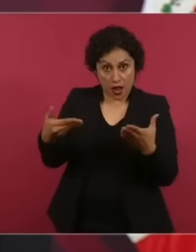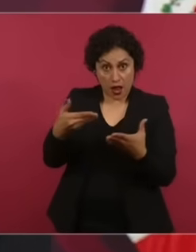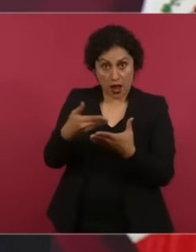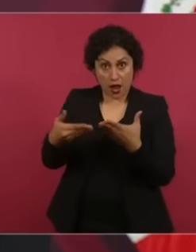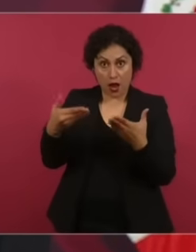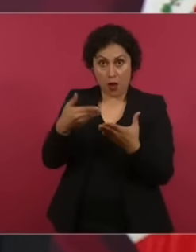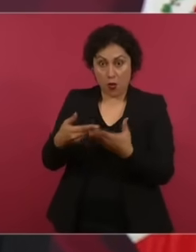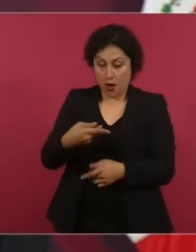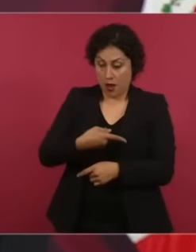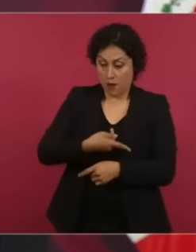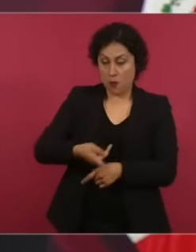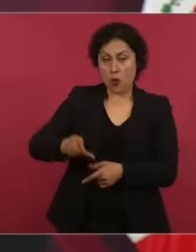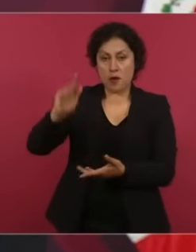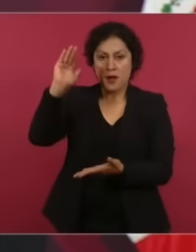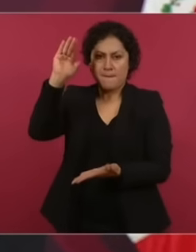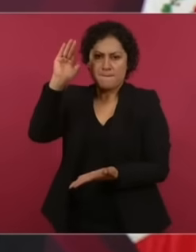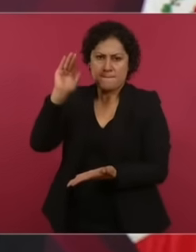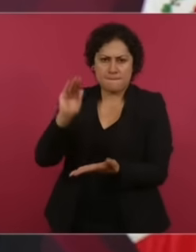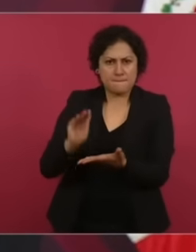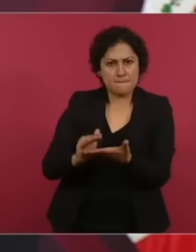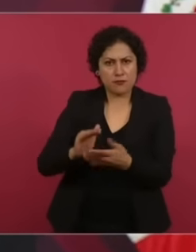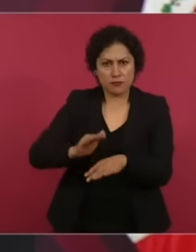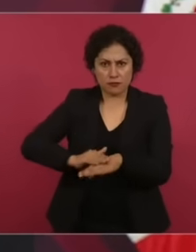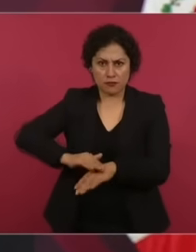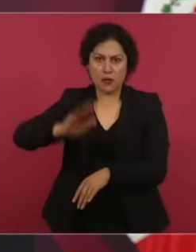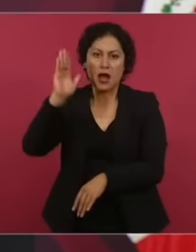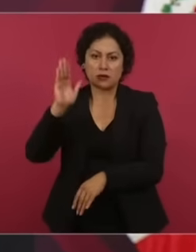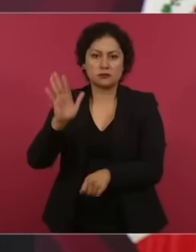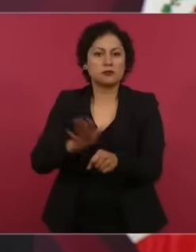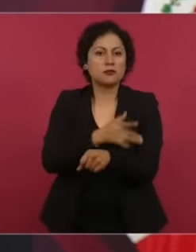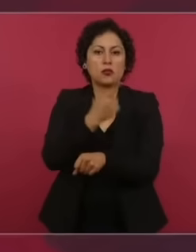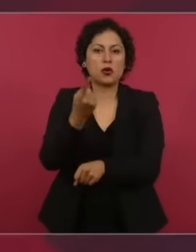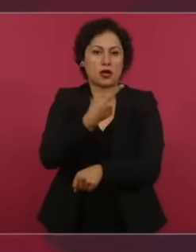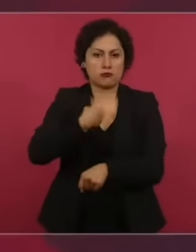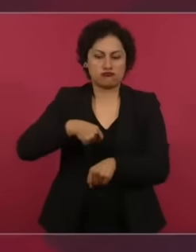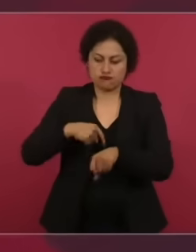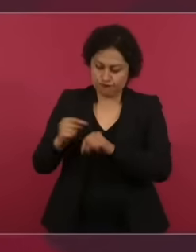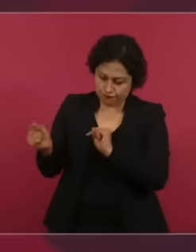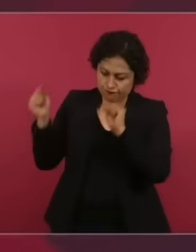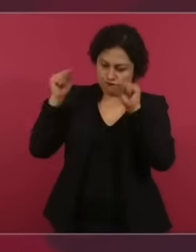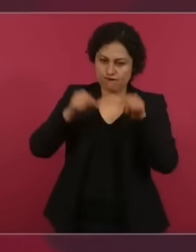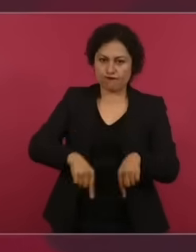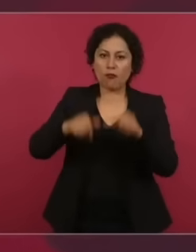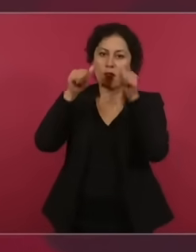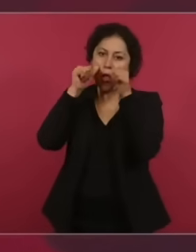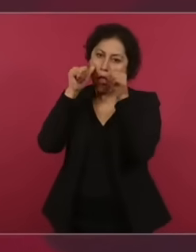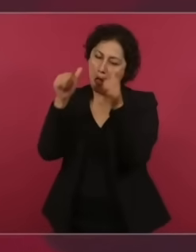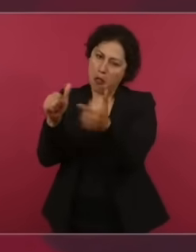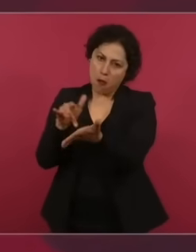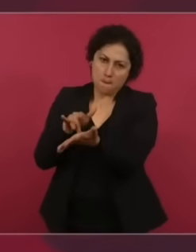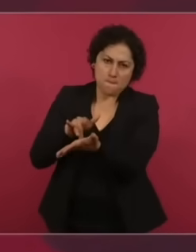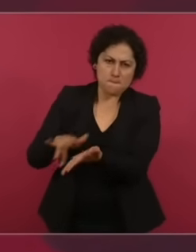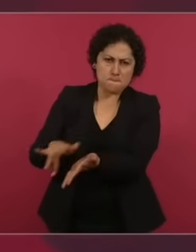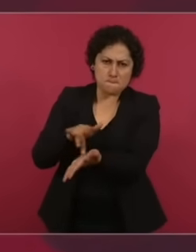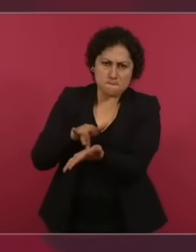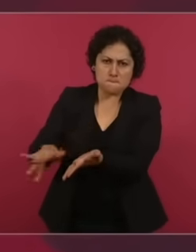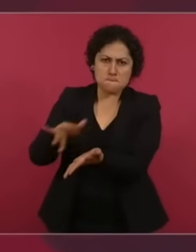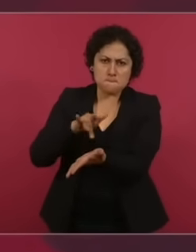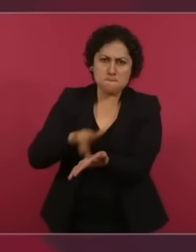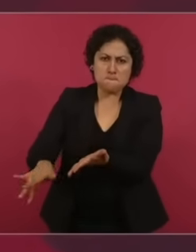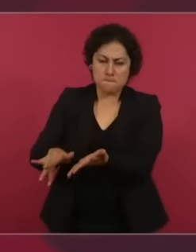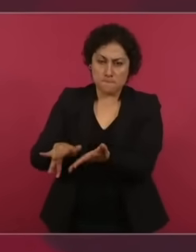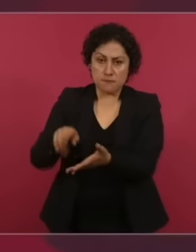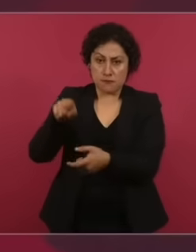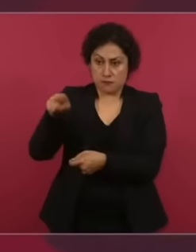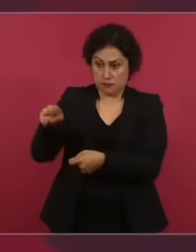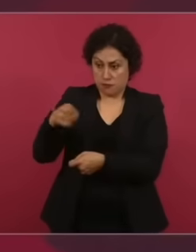la pobreza desde que estamos nosotros en el gobierno. Más de